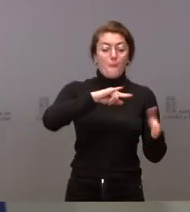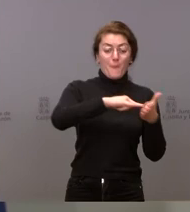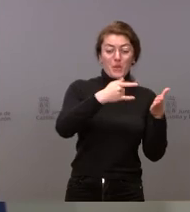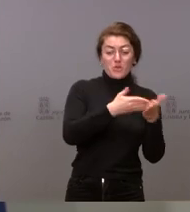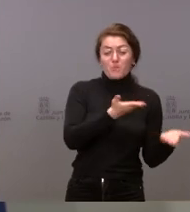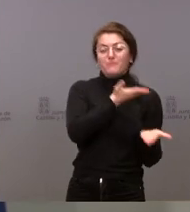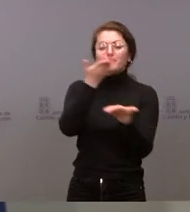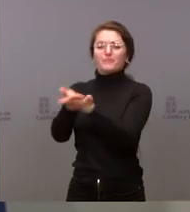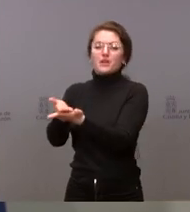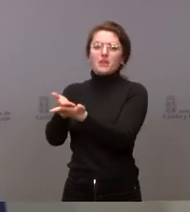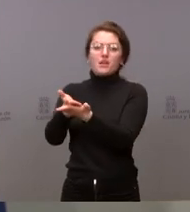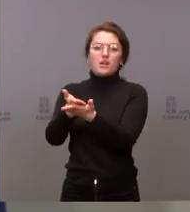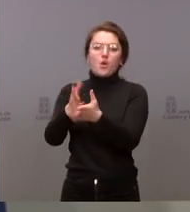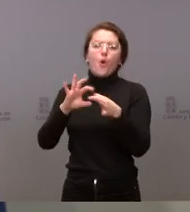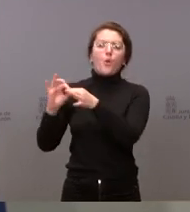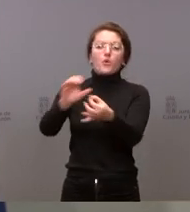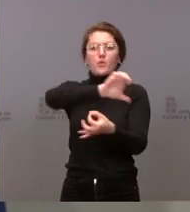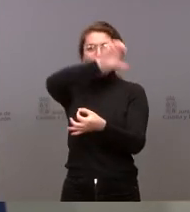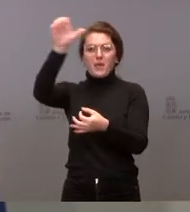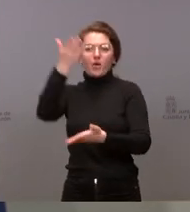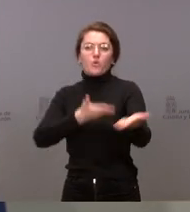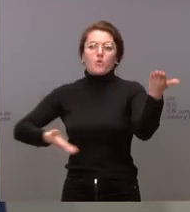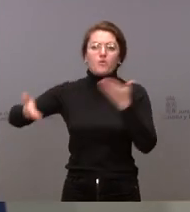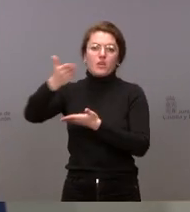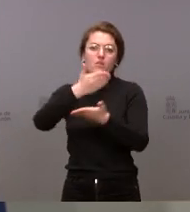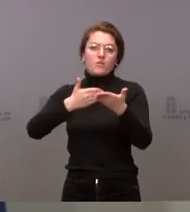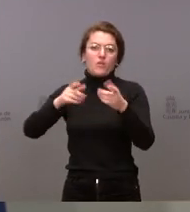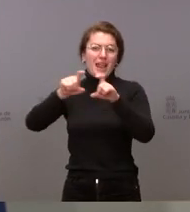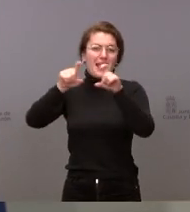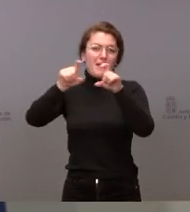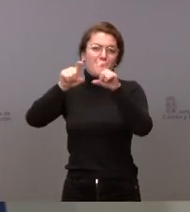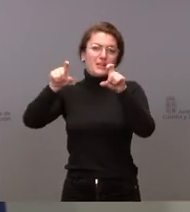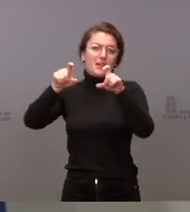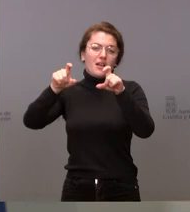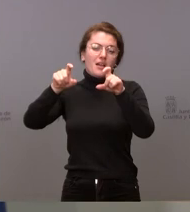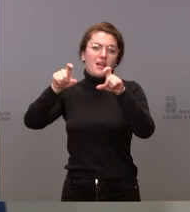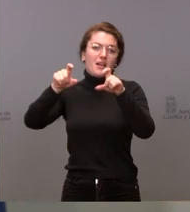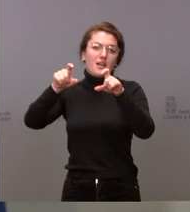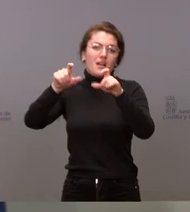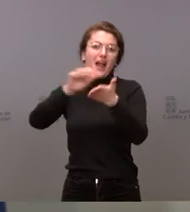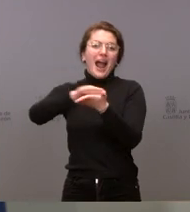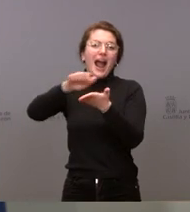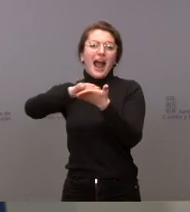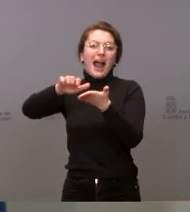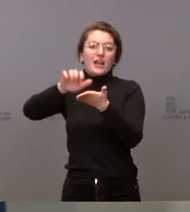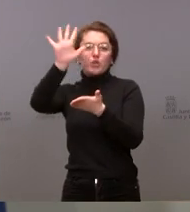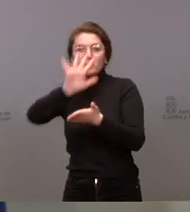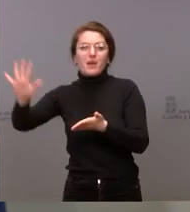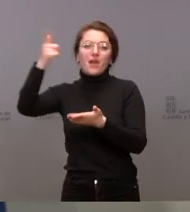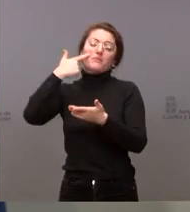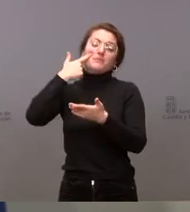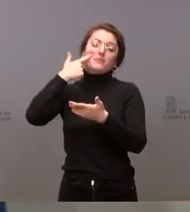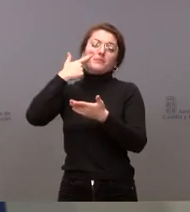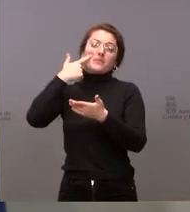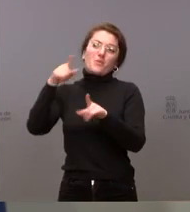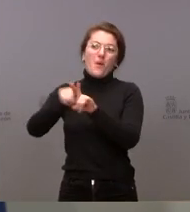colaboración de con la agencia aeroespacial europea pues hemos obtenido un apoyo que nos va a permitir a su